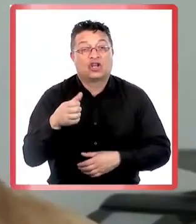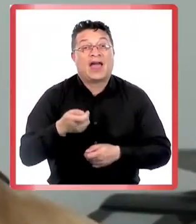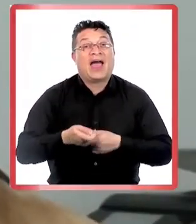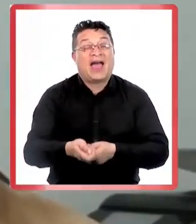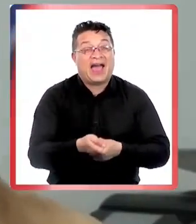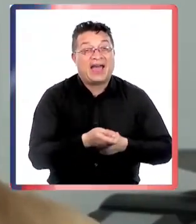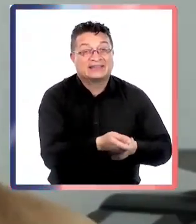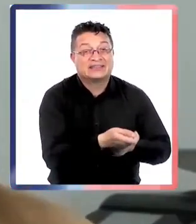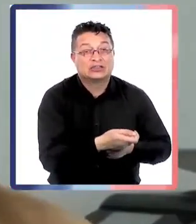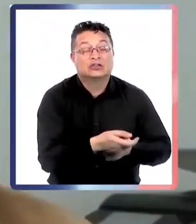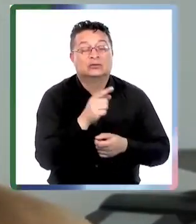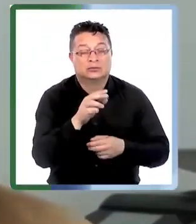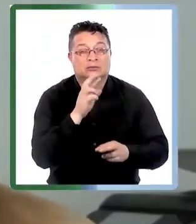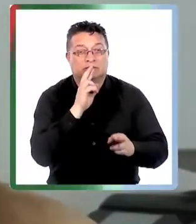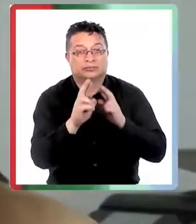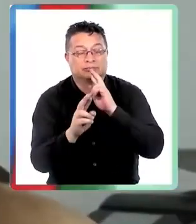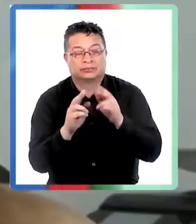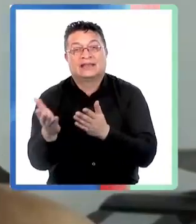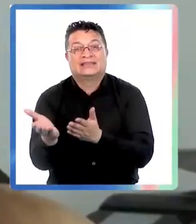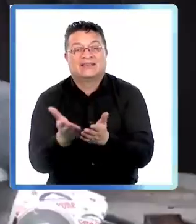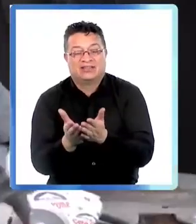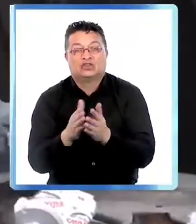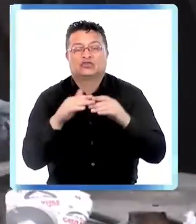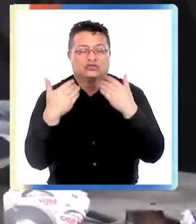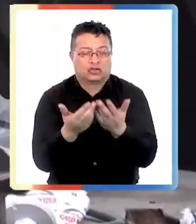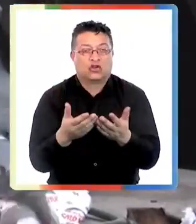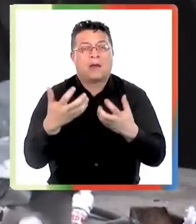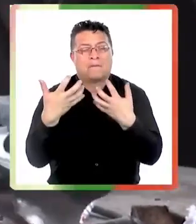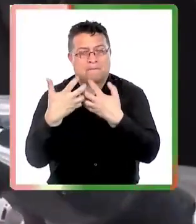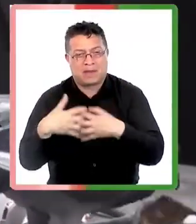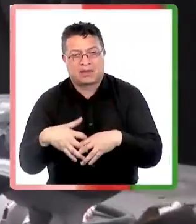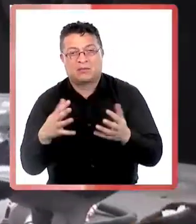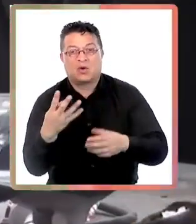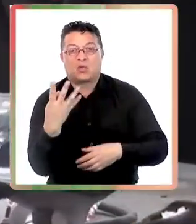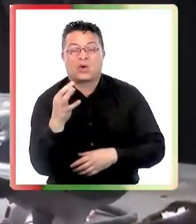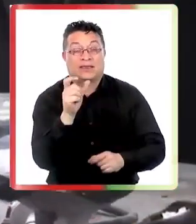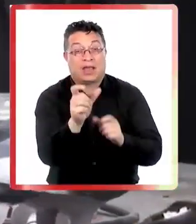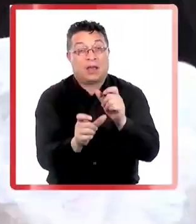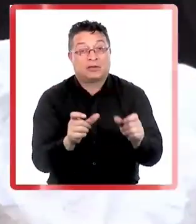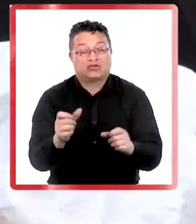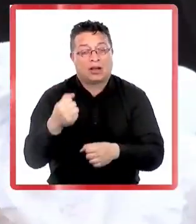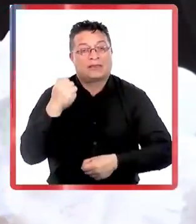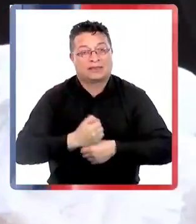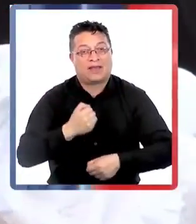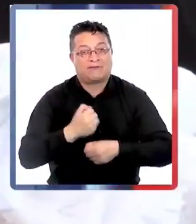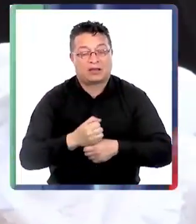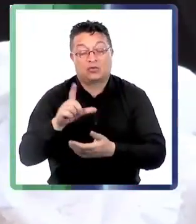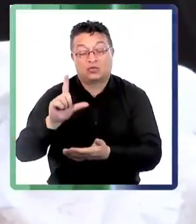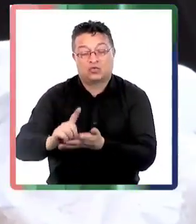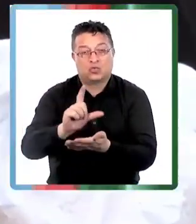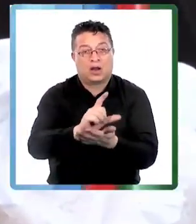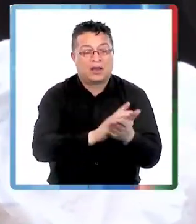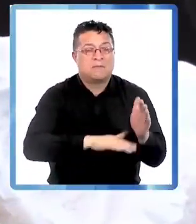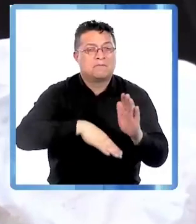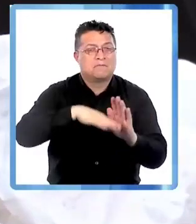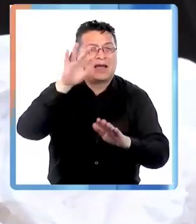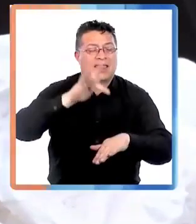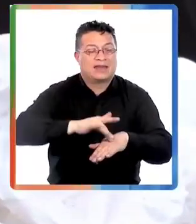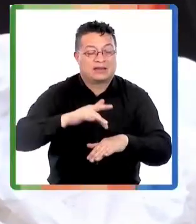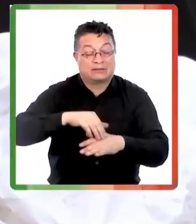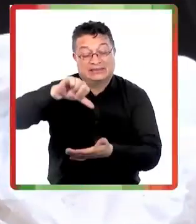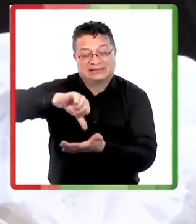dirección de aseo es poniendo al servicio todas las maquinarias y cerca de 40 personas también que están trabajando en puntos más